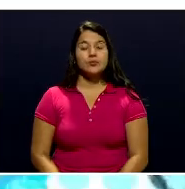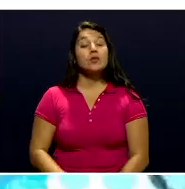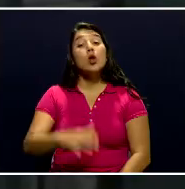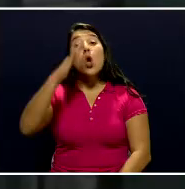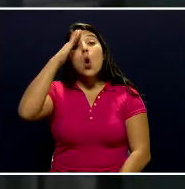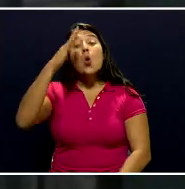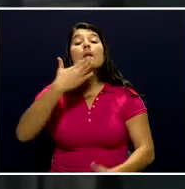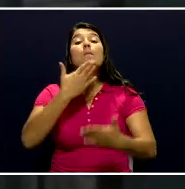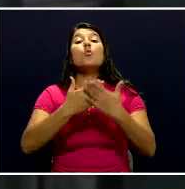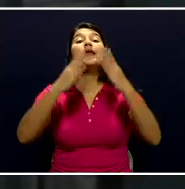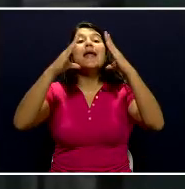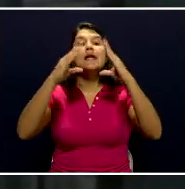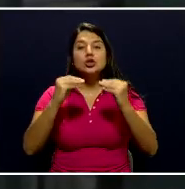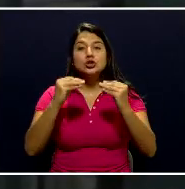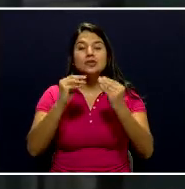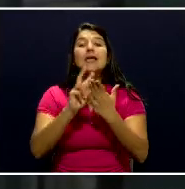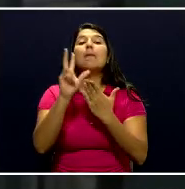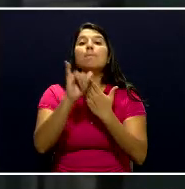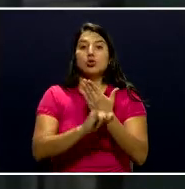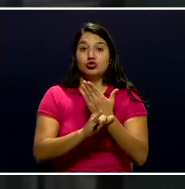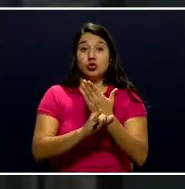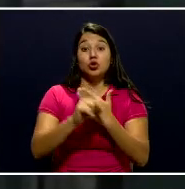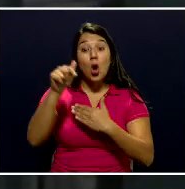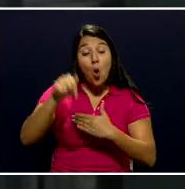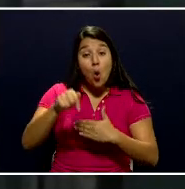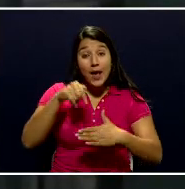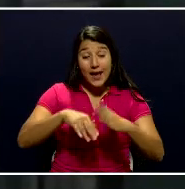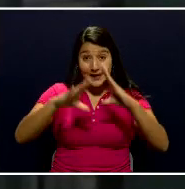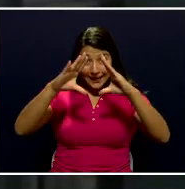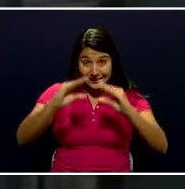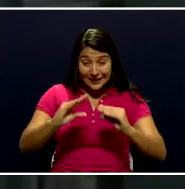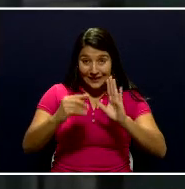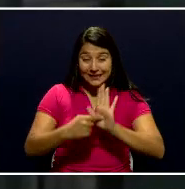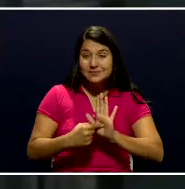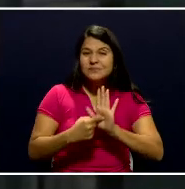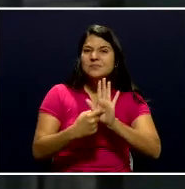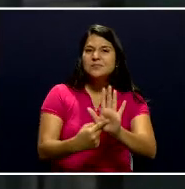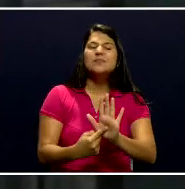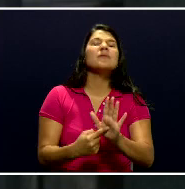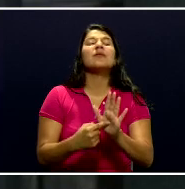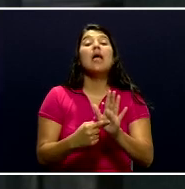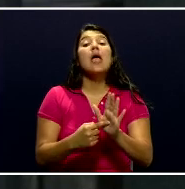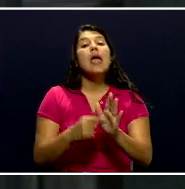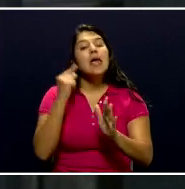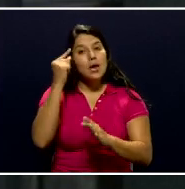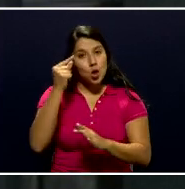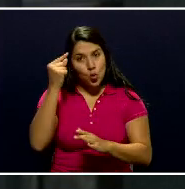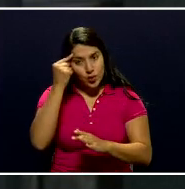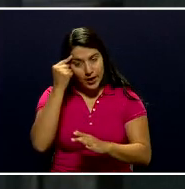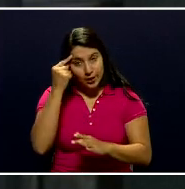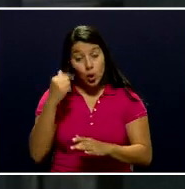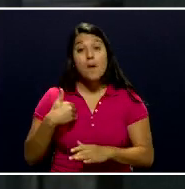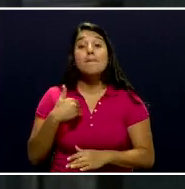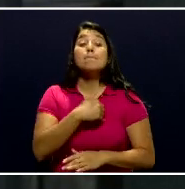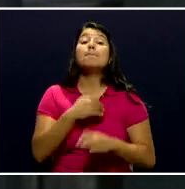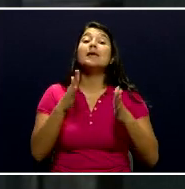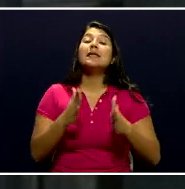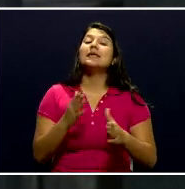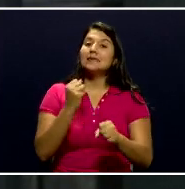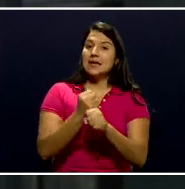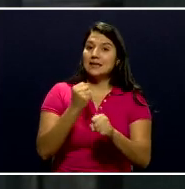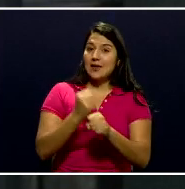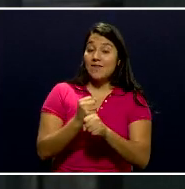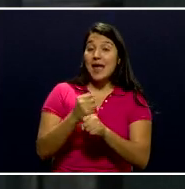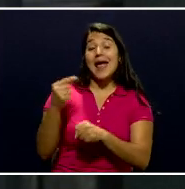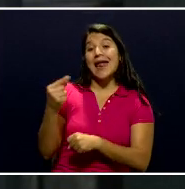Hola, ¿qué tal? Muy buenas noches. El proyecto se presentó esta misma tarde por parte del Poder Ejecutivo. La ministra de Trabajo, Yanina Dinarte, se hizo presente